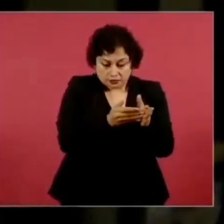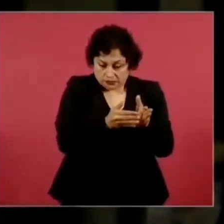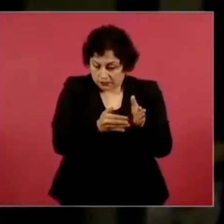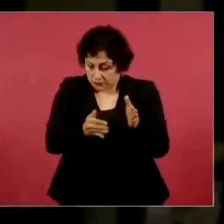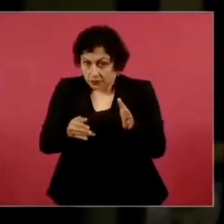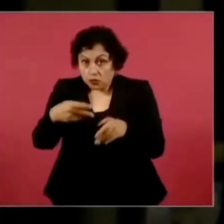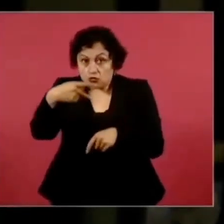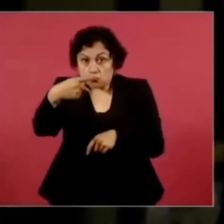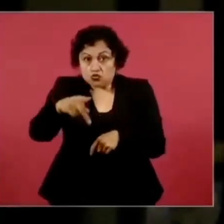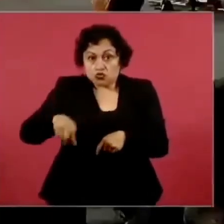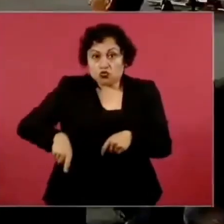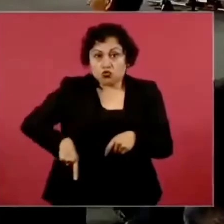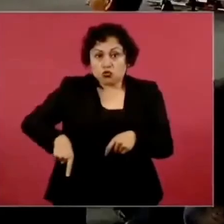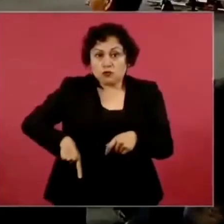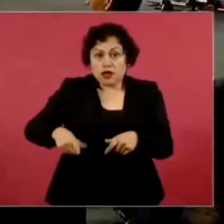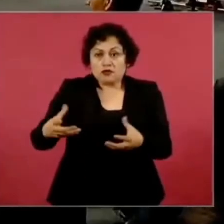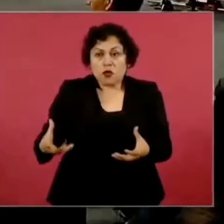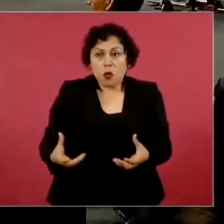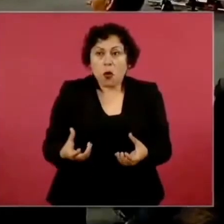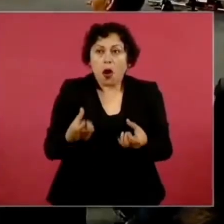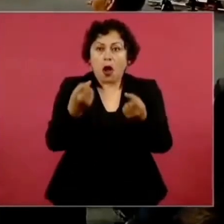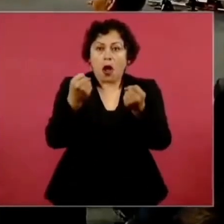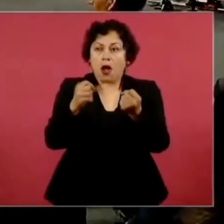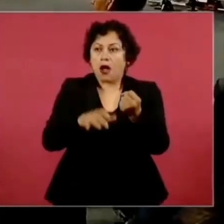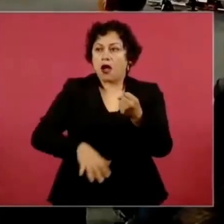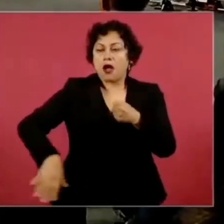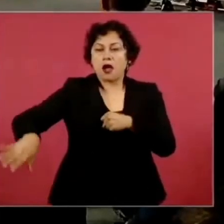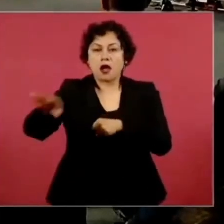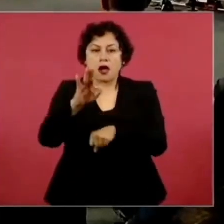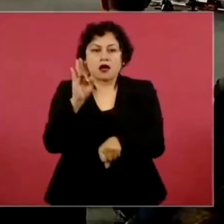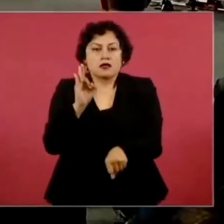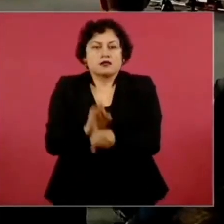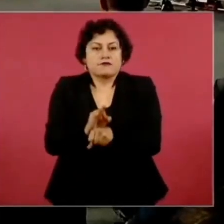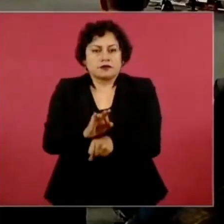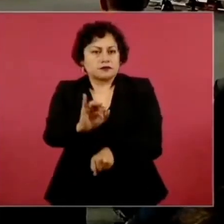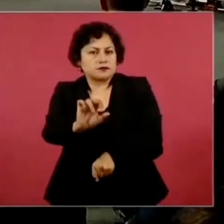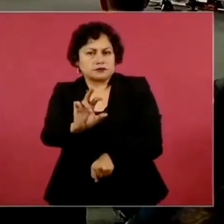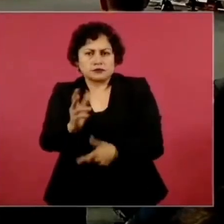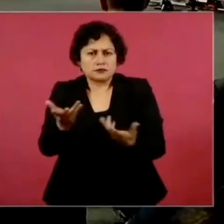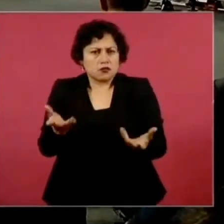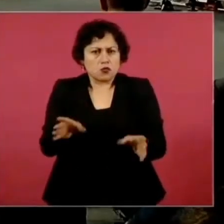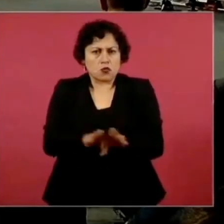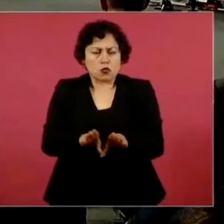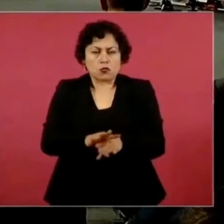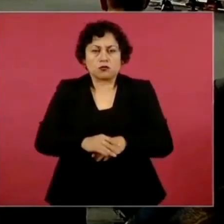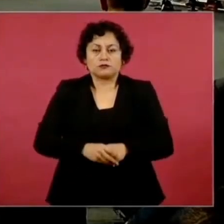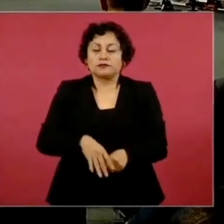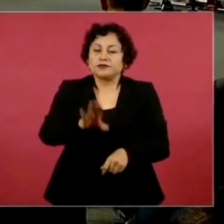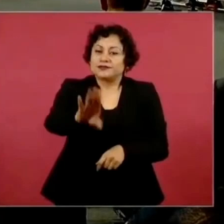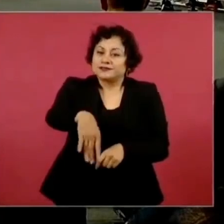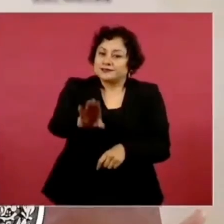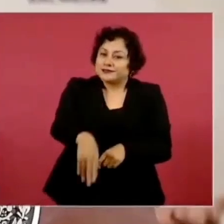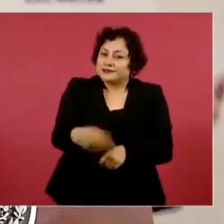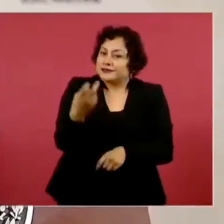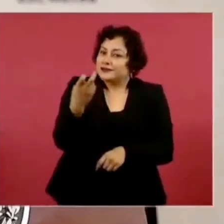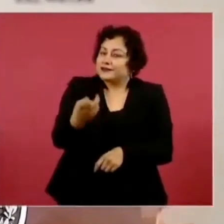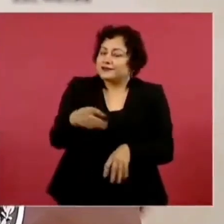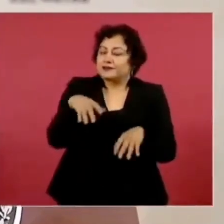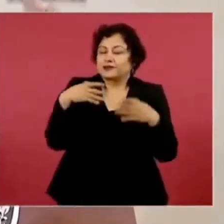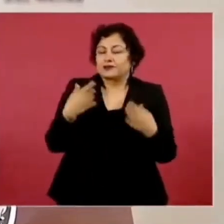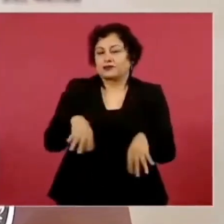años? Por favor. Es que es muy importante tu pregunta, porque todo ese proceso de